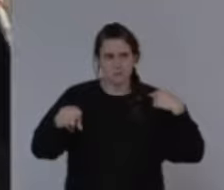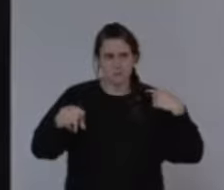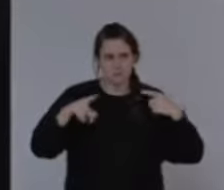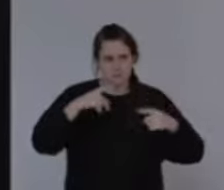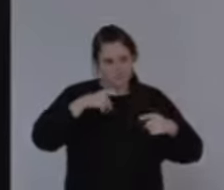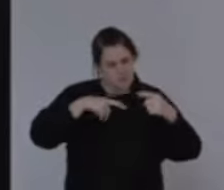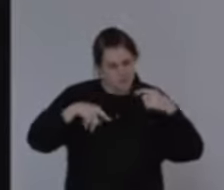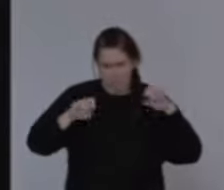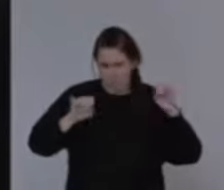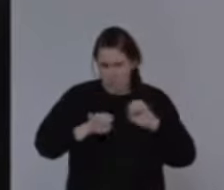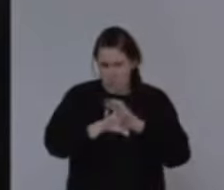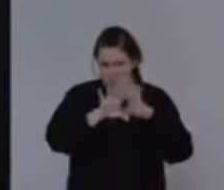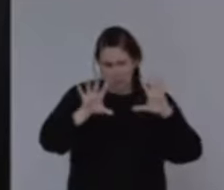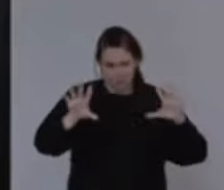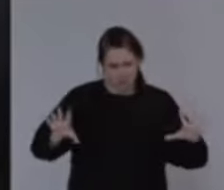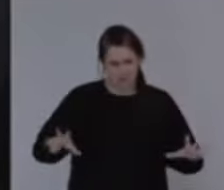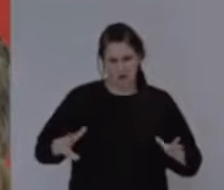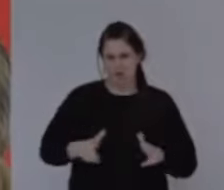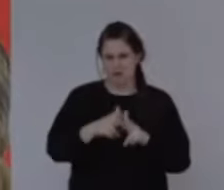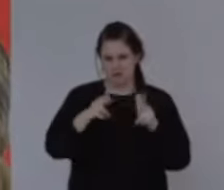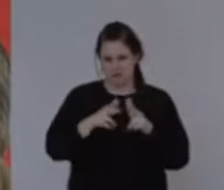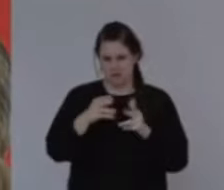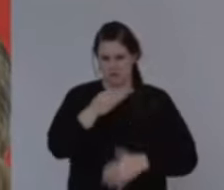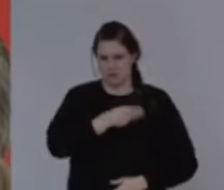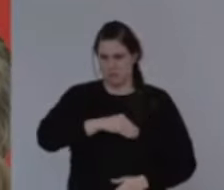un mensaje muy claro y muy nítido a la sociedad española.